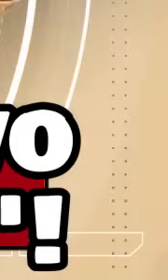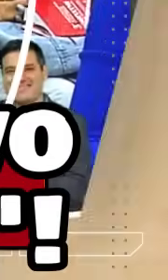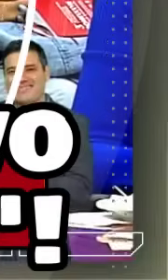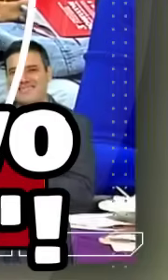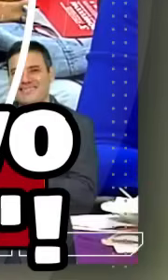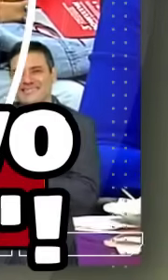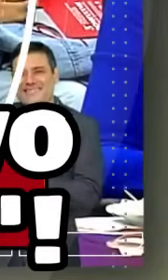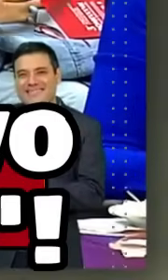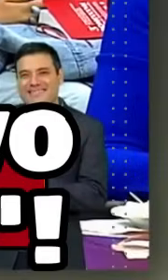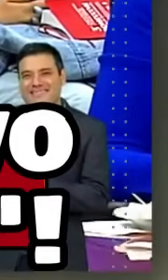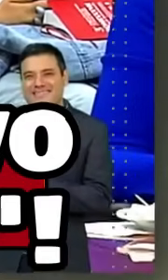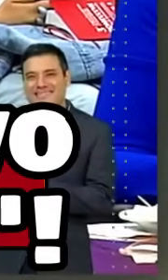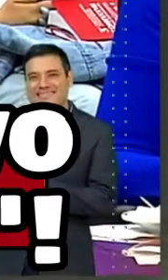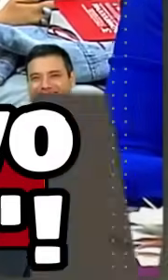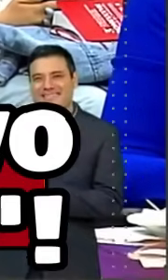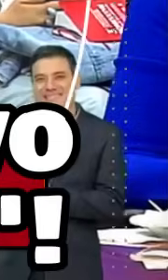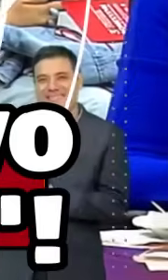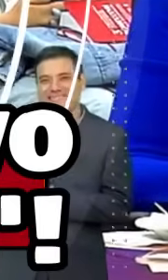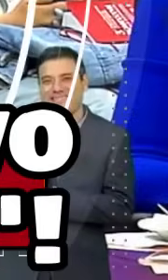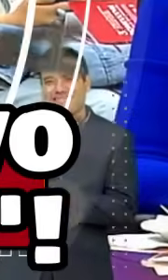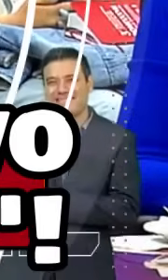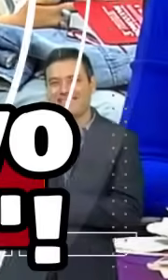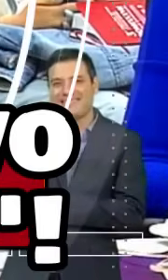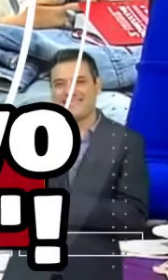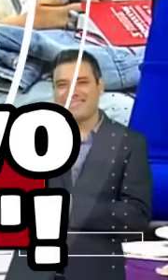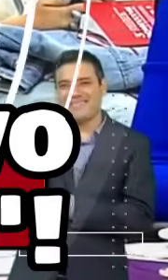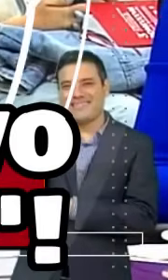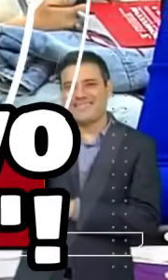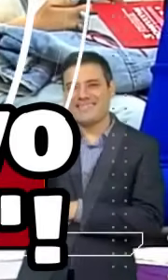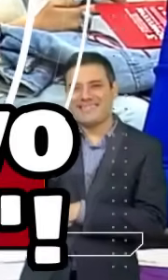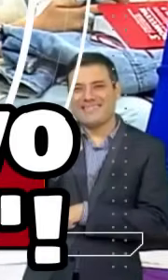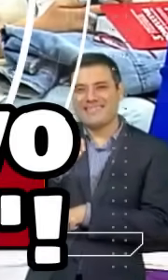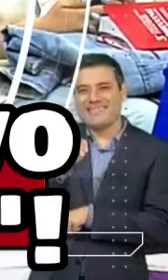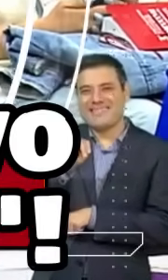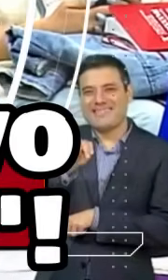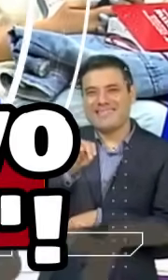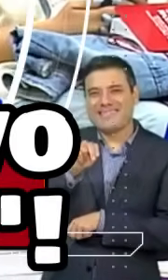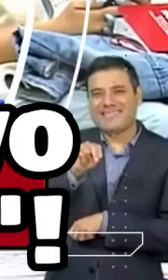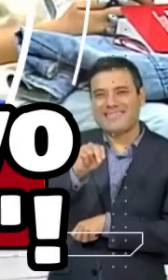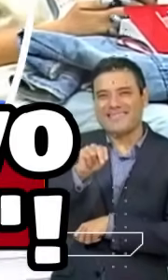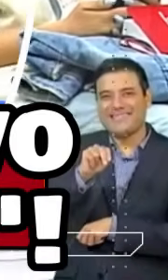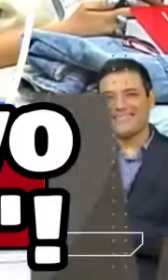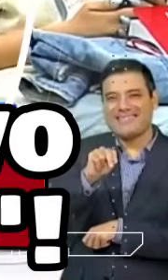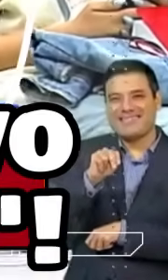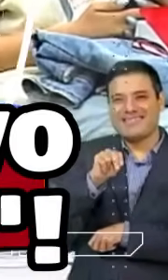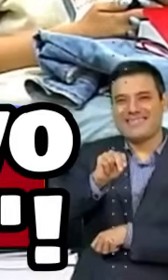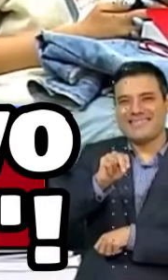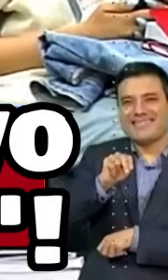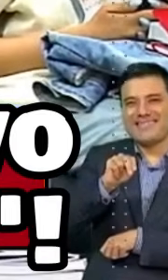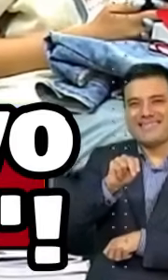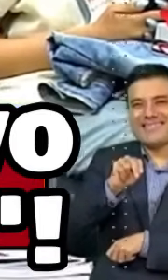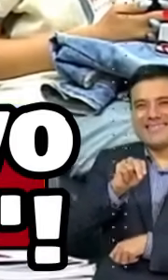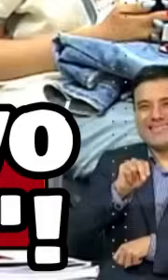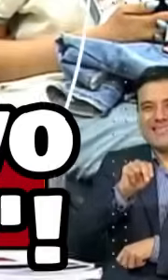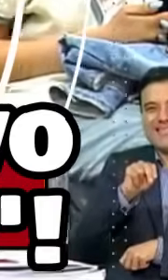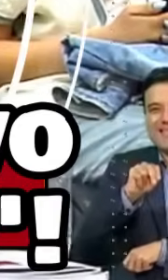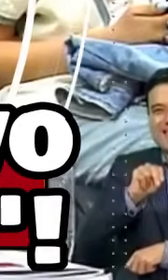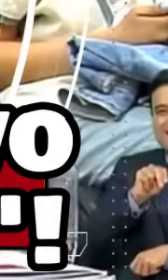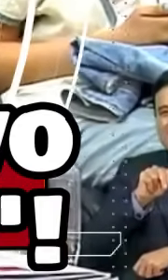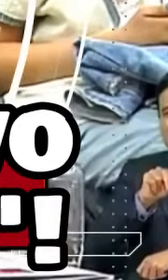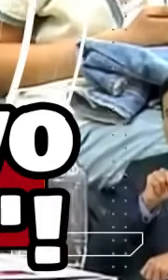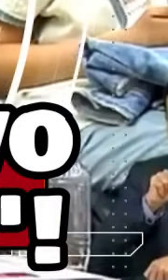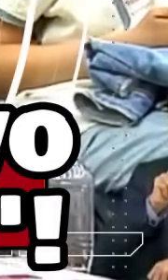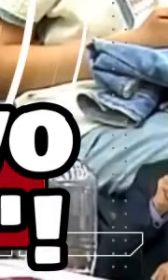Nacional que considera incorrectas, como citar a un alcalde del PAN acusado de corrupción. Concluyó reiterando su llamado a tomar